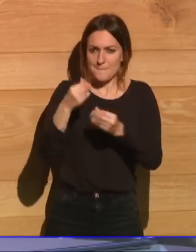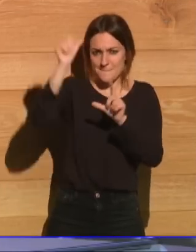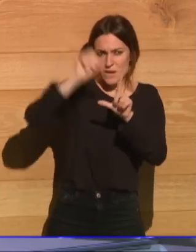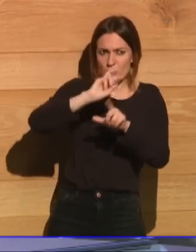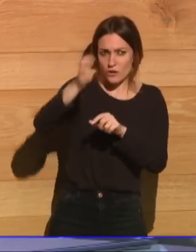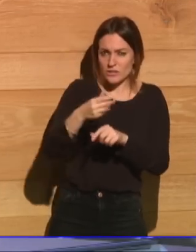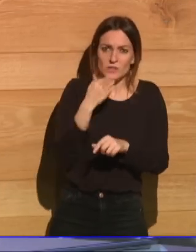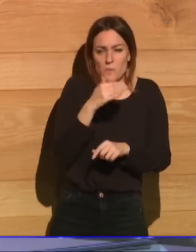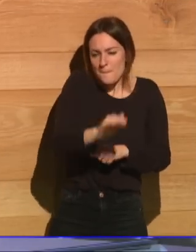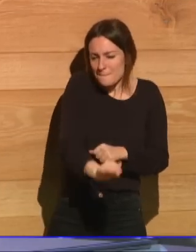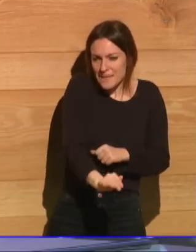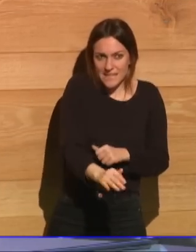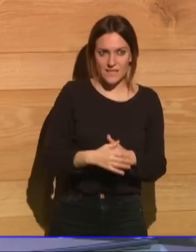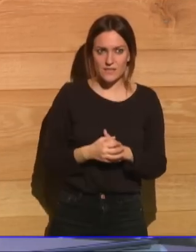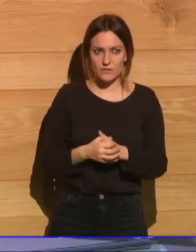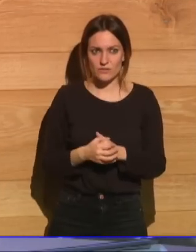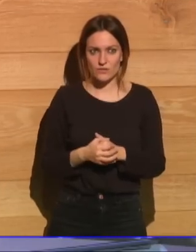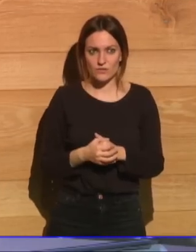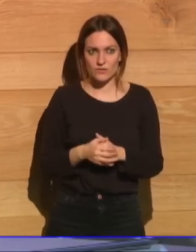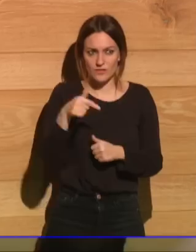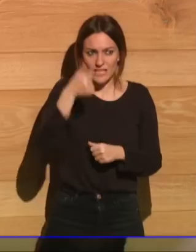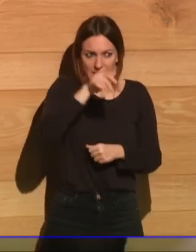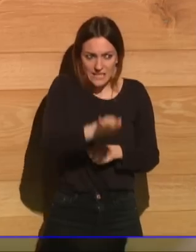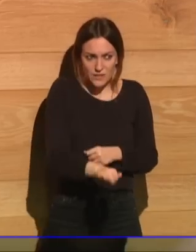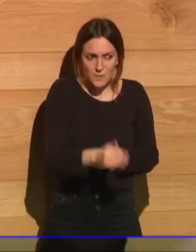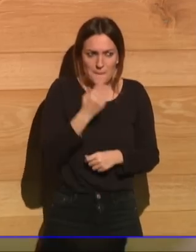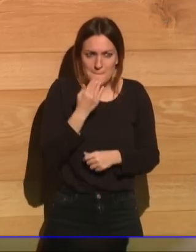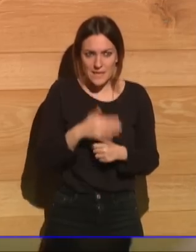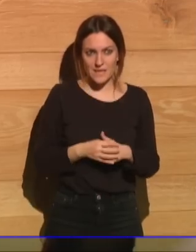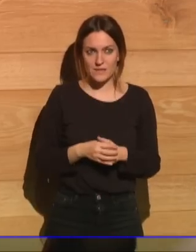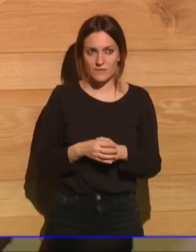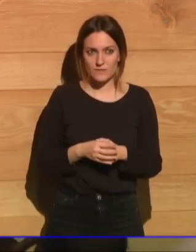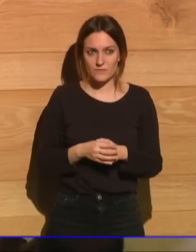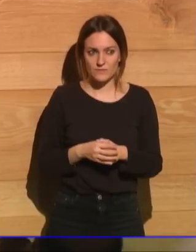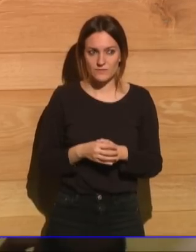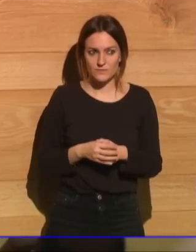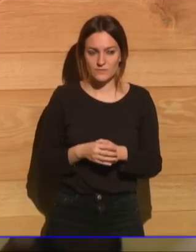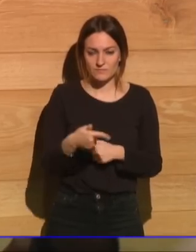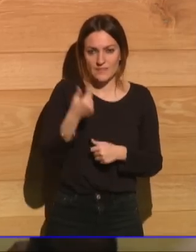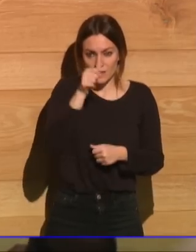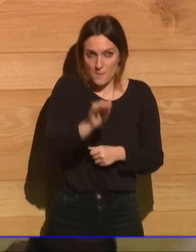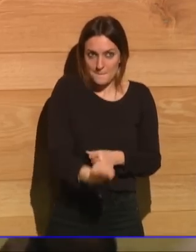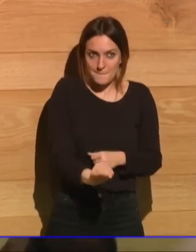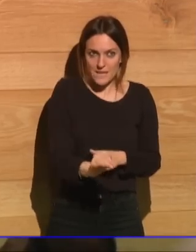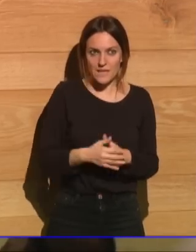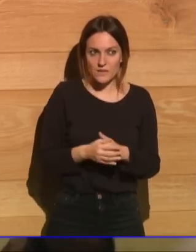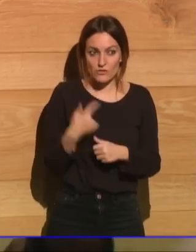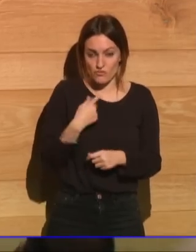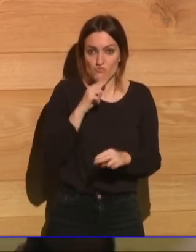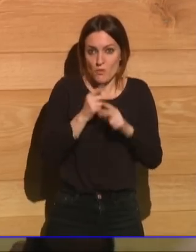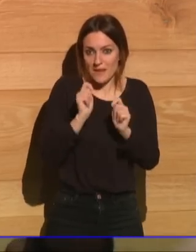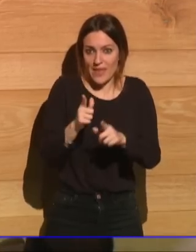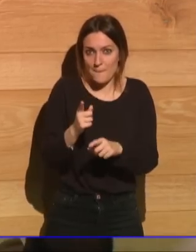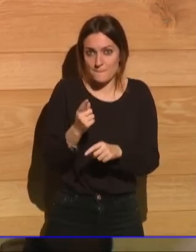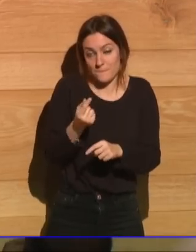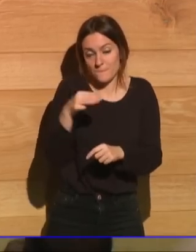una ratita, sí. es una ratita. Y Ah, que es se hace de increíble. el niño, Moco sí, de el crío. último. Sí, el moquín. Sí, sí, Moco, sí, el sí, moco. sí, me Que acuerdo. Yo le Sí. llamo el moco. Que es